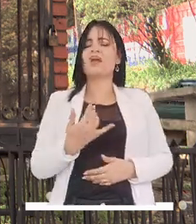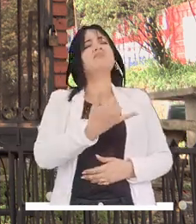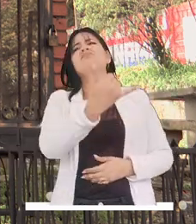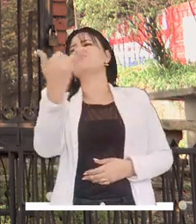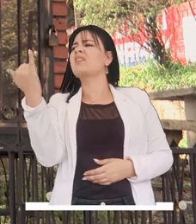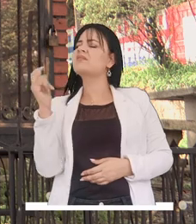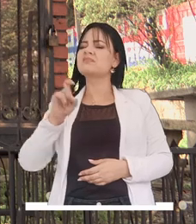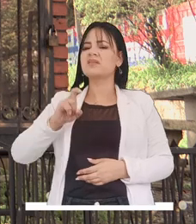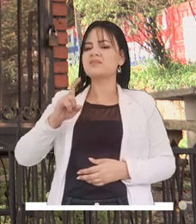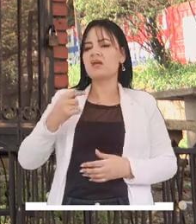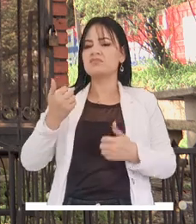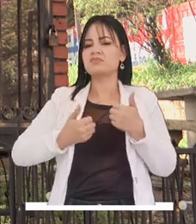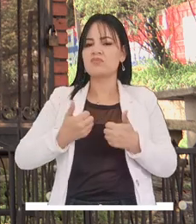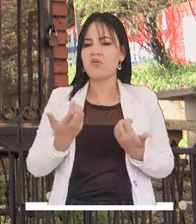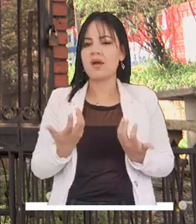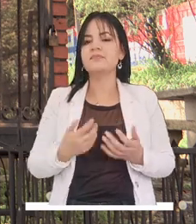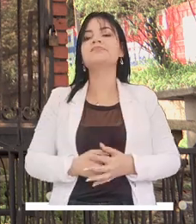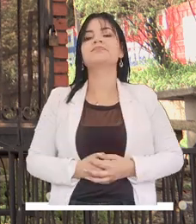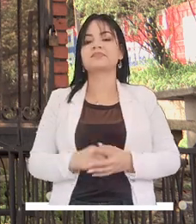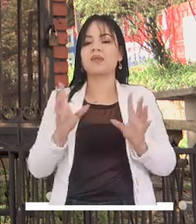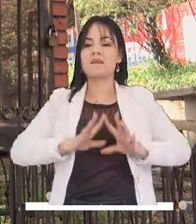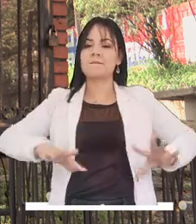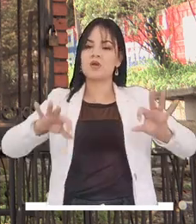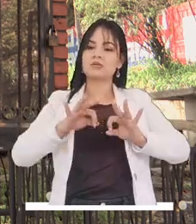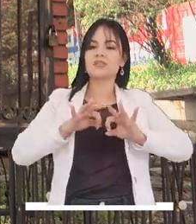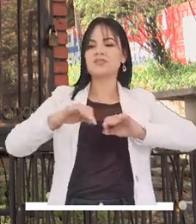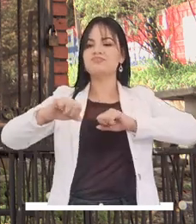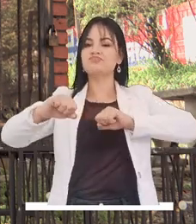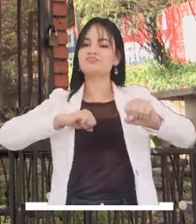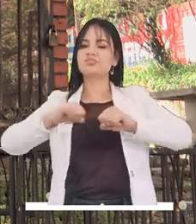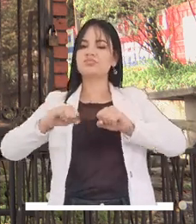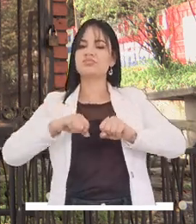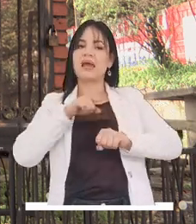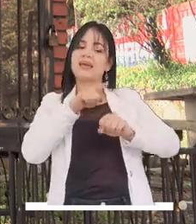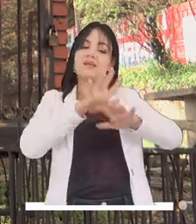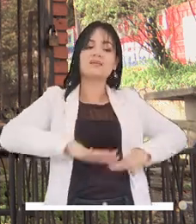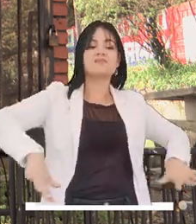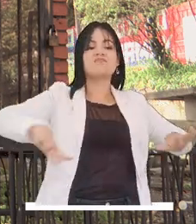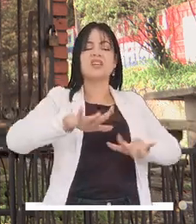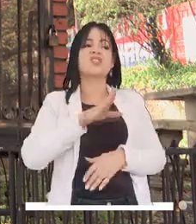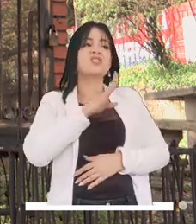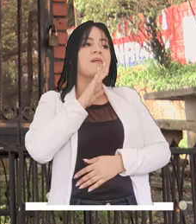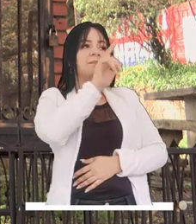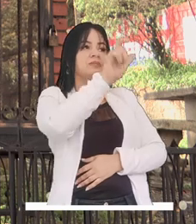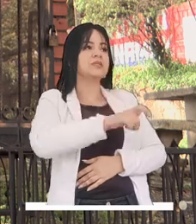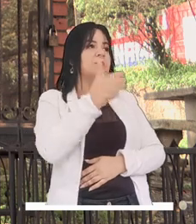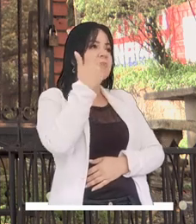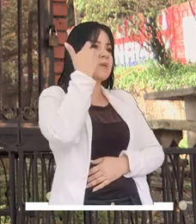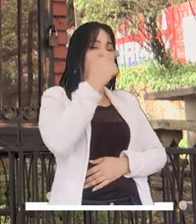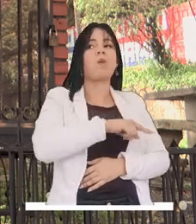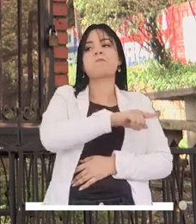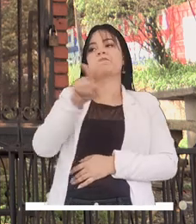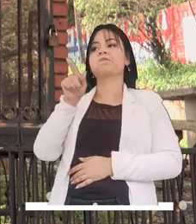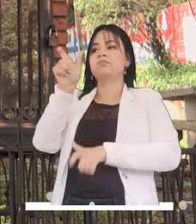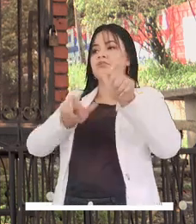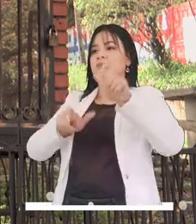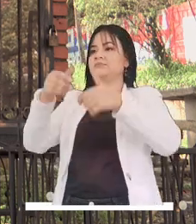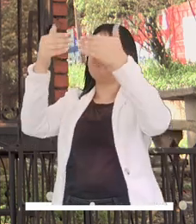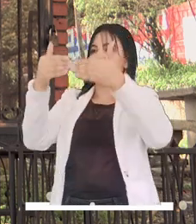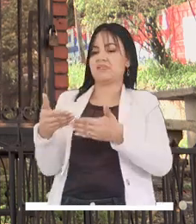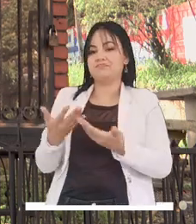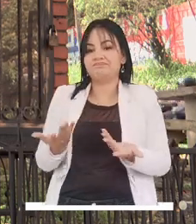que nosotros tenemos en este momento es agilizar espacios para esta población, tanto adulto mayor como las personas en situación